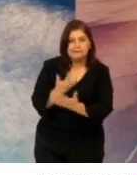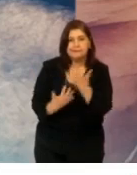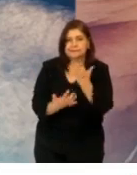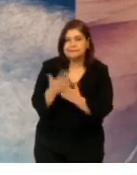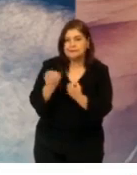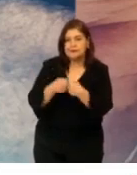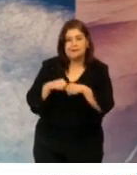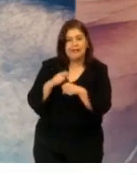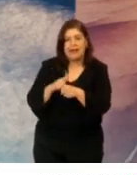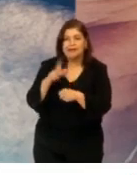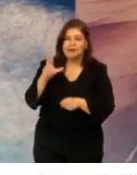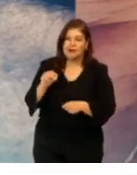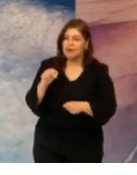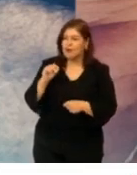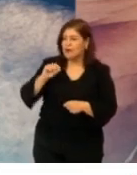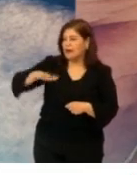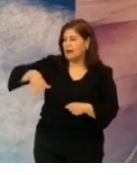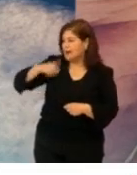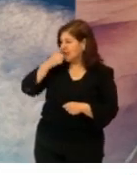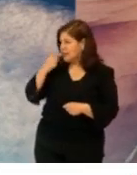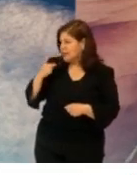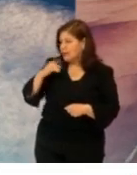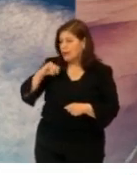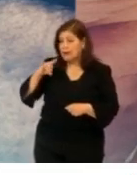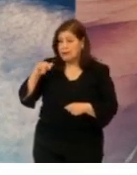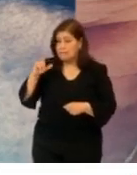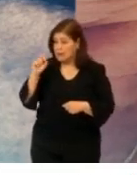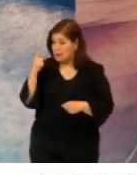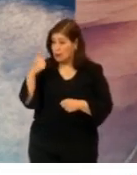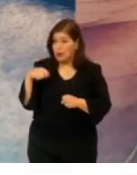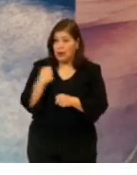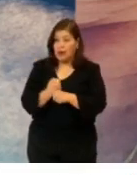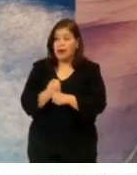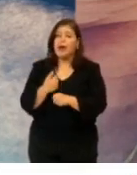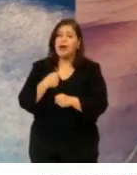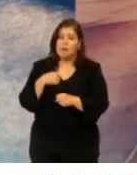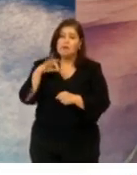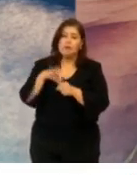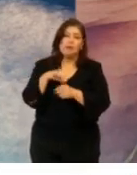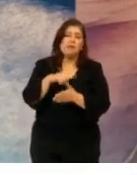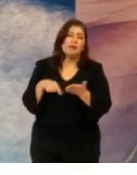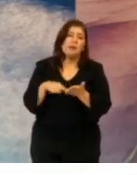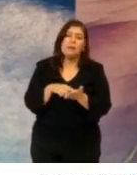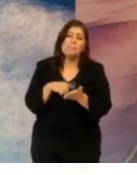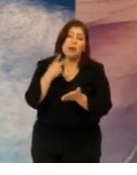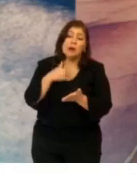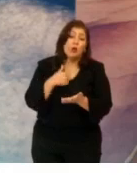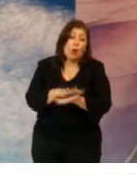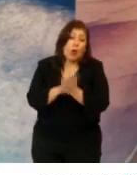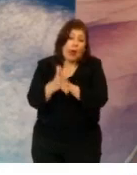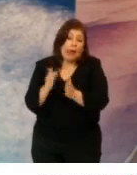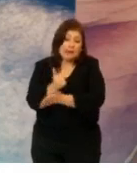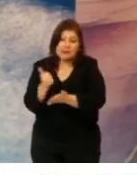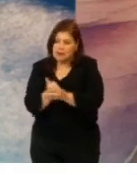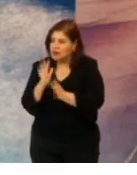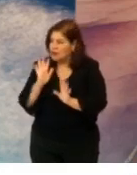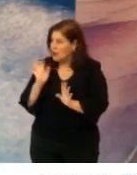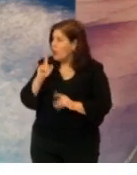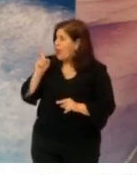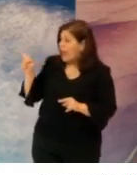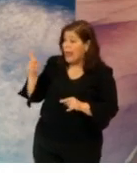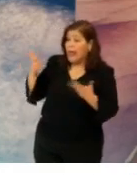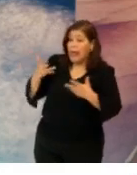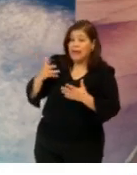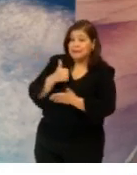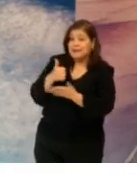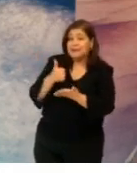Tener 21 años, como lo decía Julieta, me da poder de votar, pero no me vuelve ciudadano. Ella se volvió ciudadana y actora fue porque se